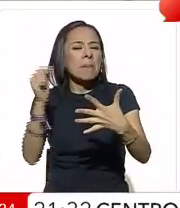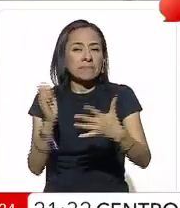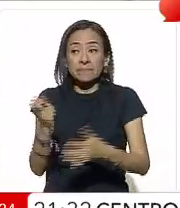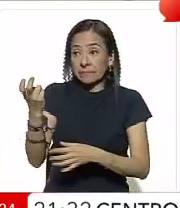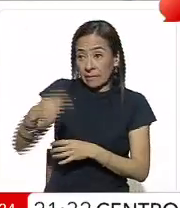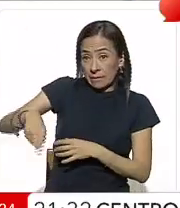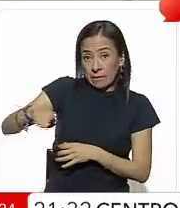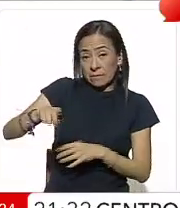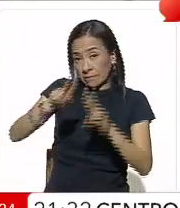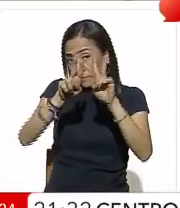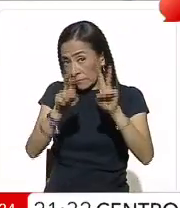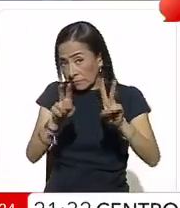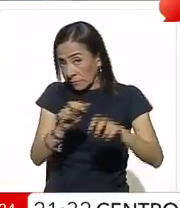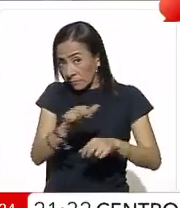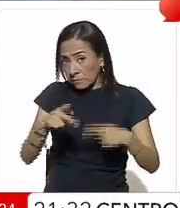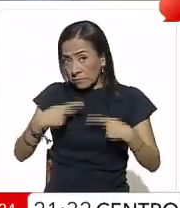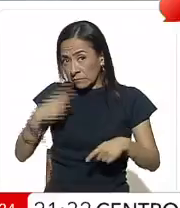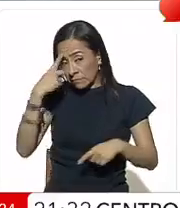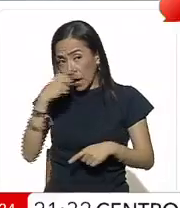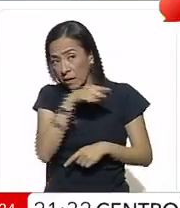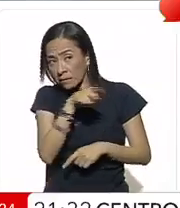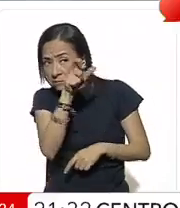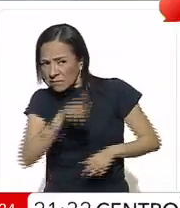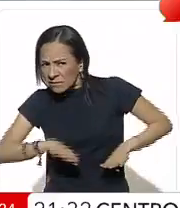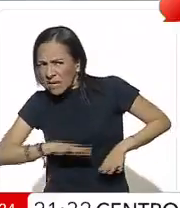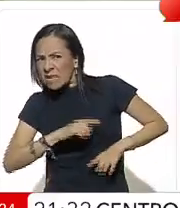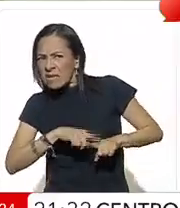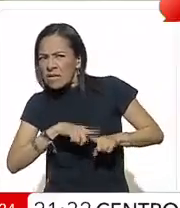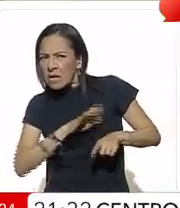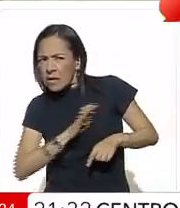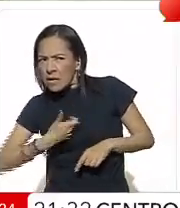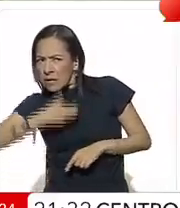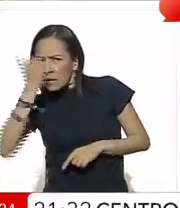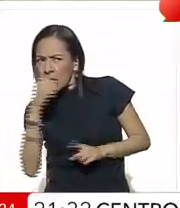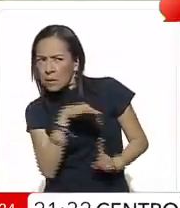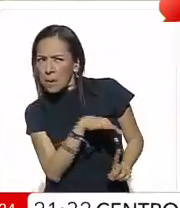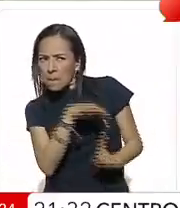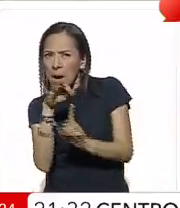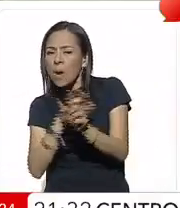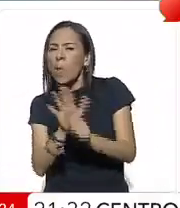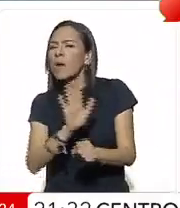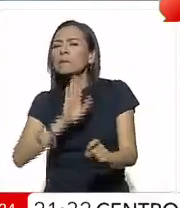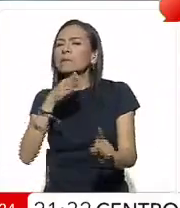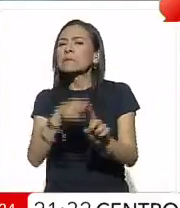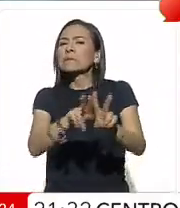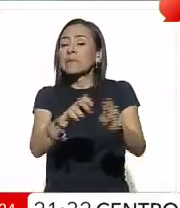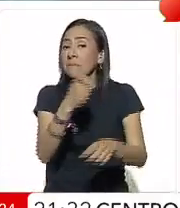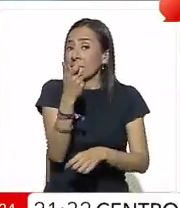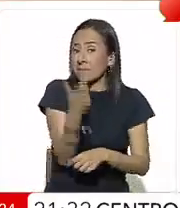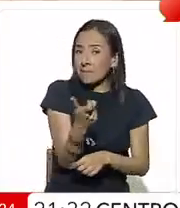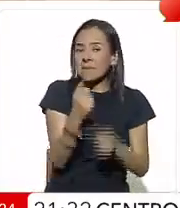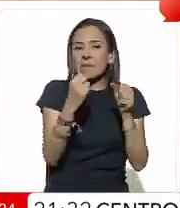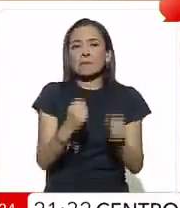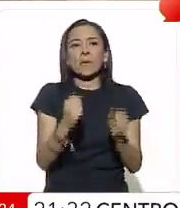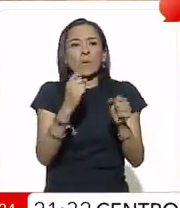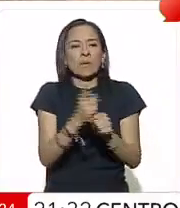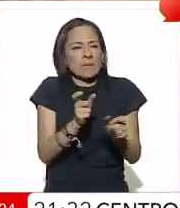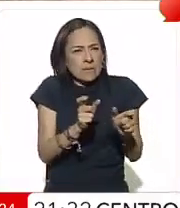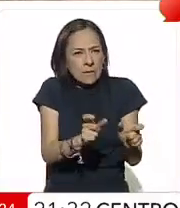tomando en cuenta los ciudadanos para elegir a su candidato o candidata son economía, seguridad y